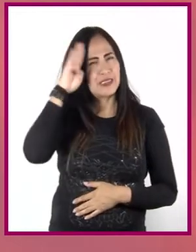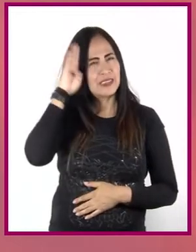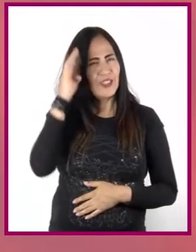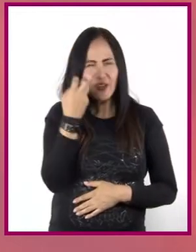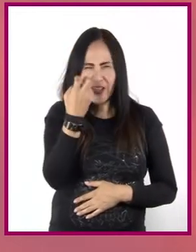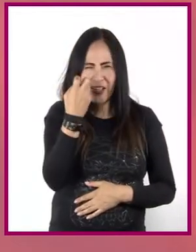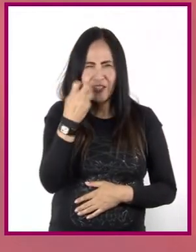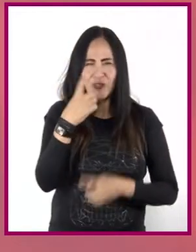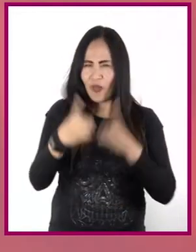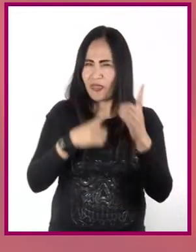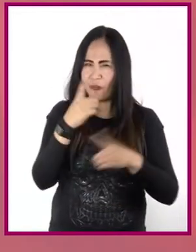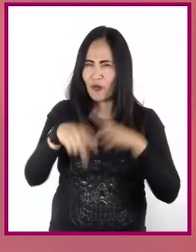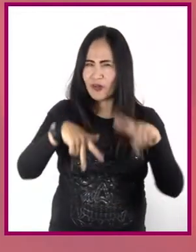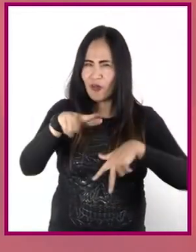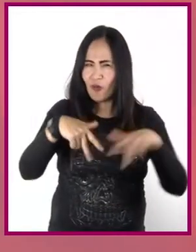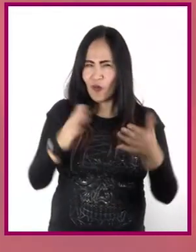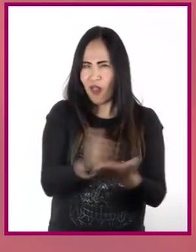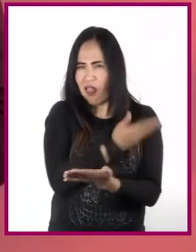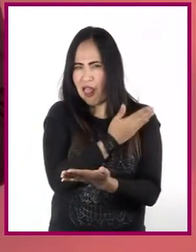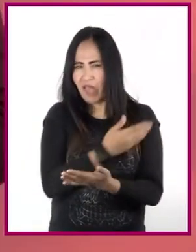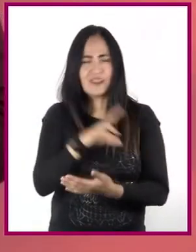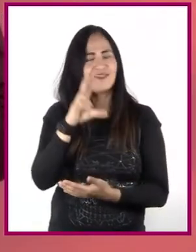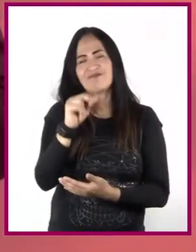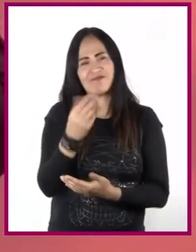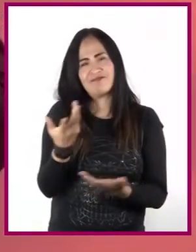como el fútbol estaría exento? Por supuesto que no.